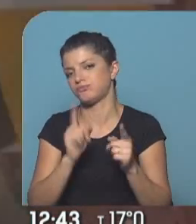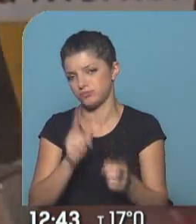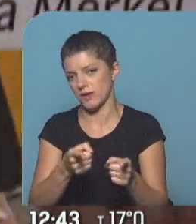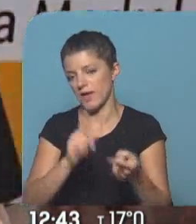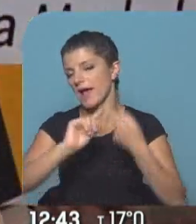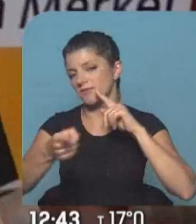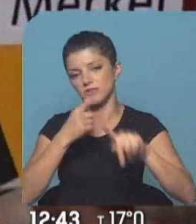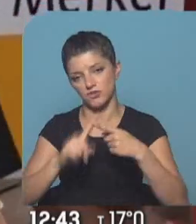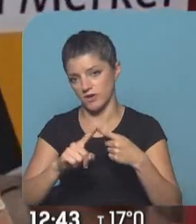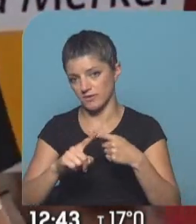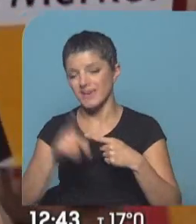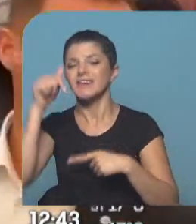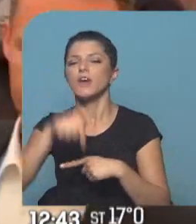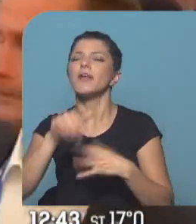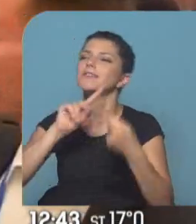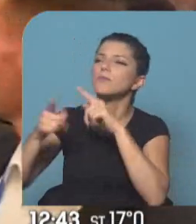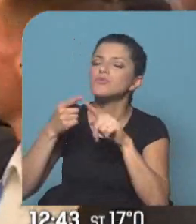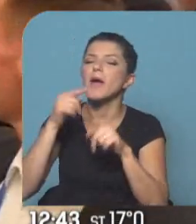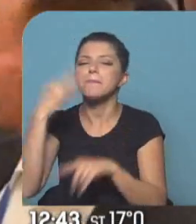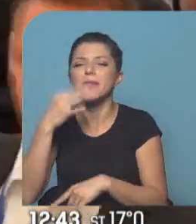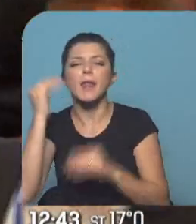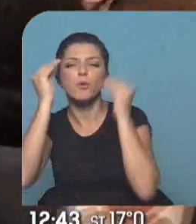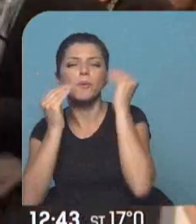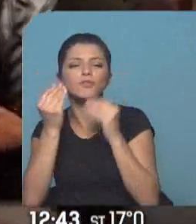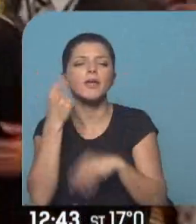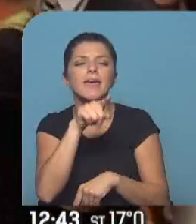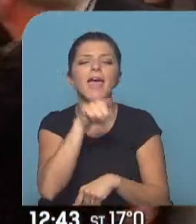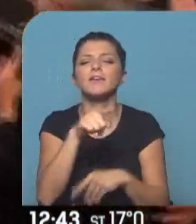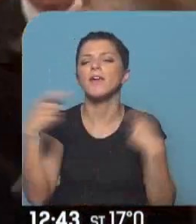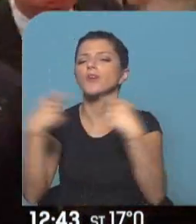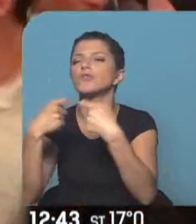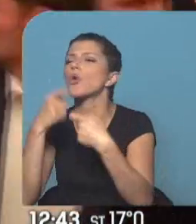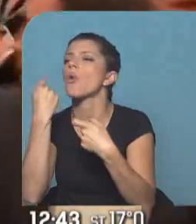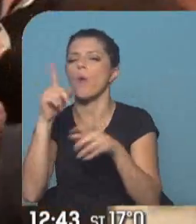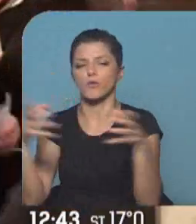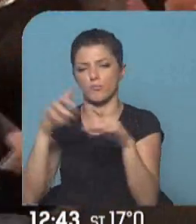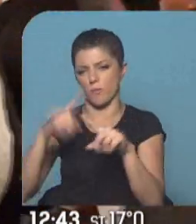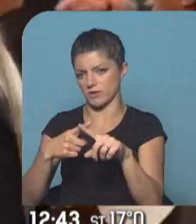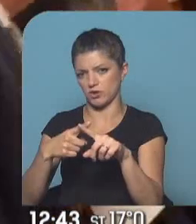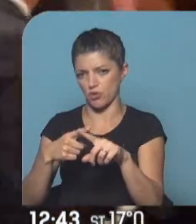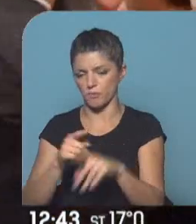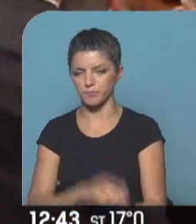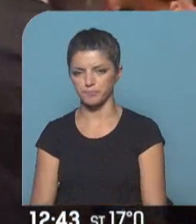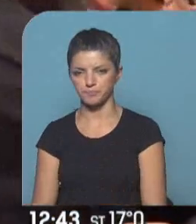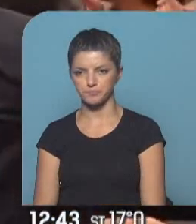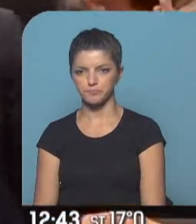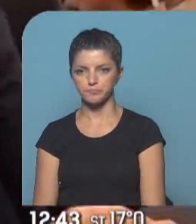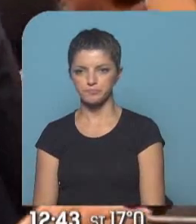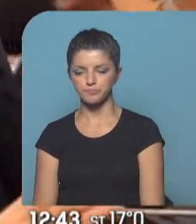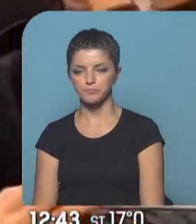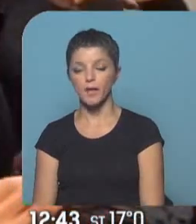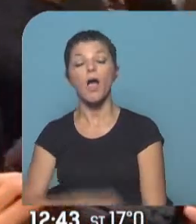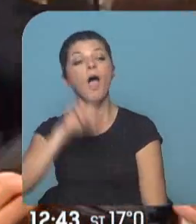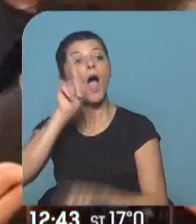urnas y que lo que se discute no es tanto esto, sino la orientación más precisa, más con matices y más con tonos de su futuro gobierno. Es interesante porque hay alemanes que dicen